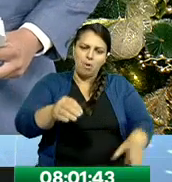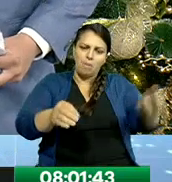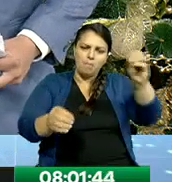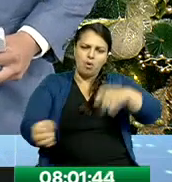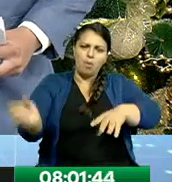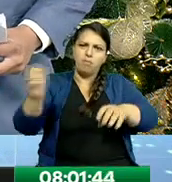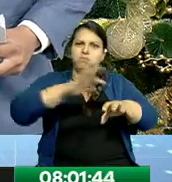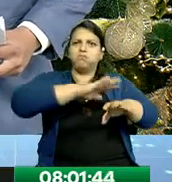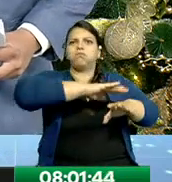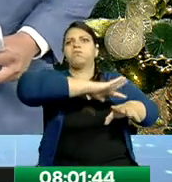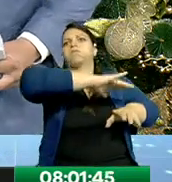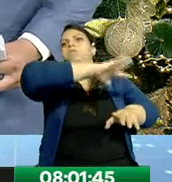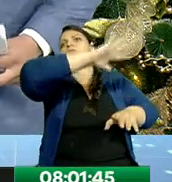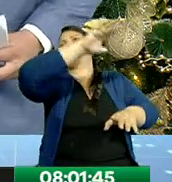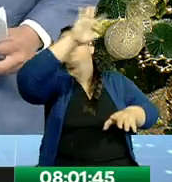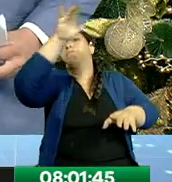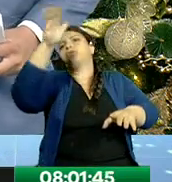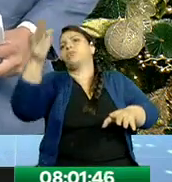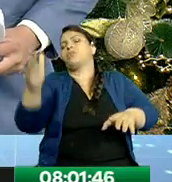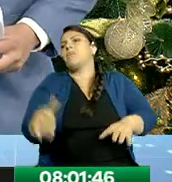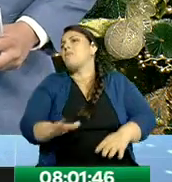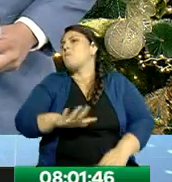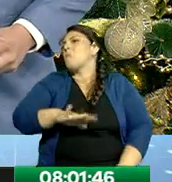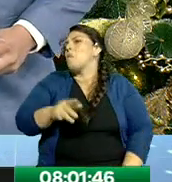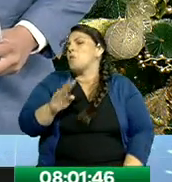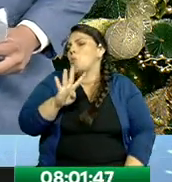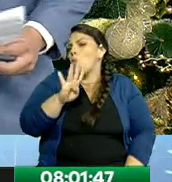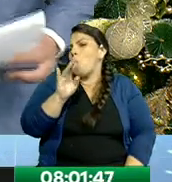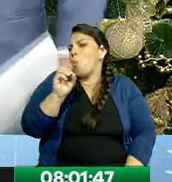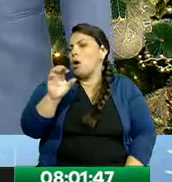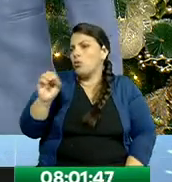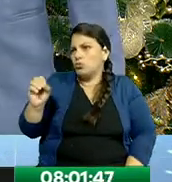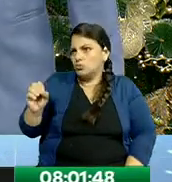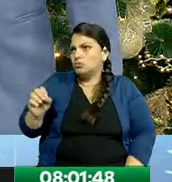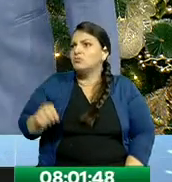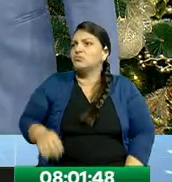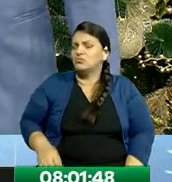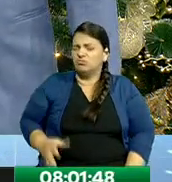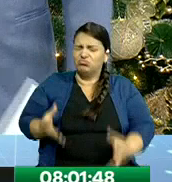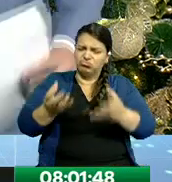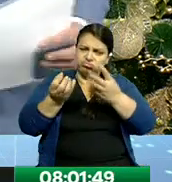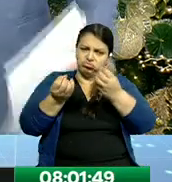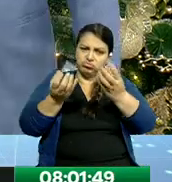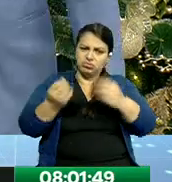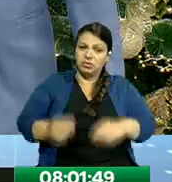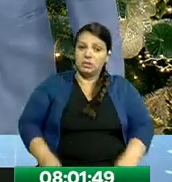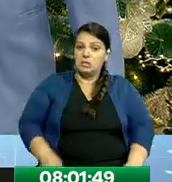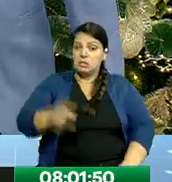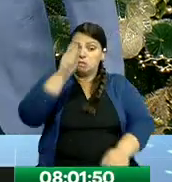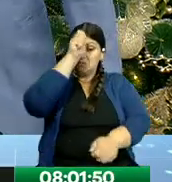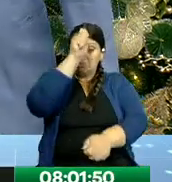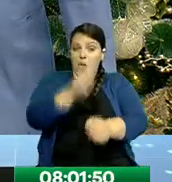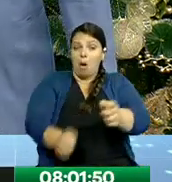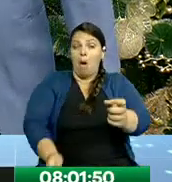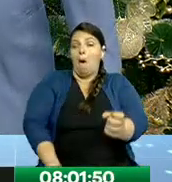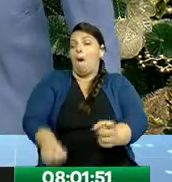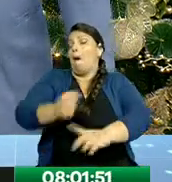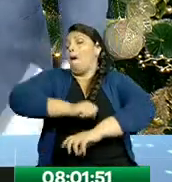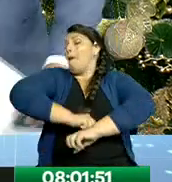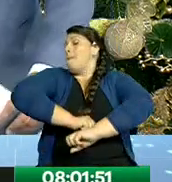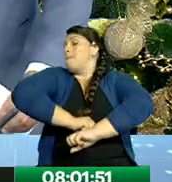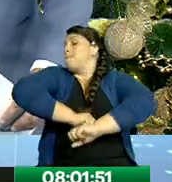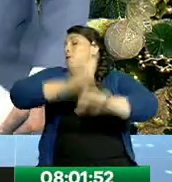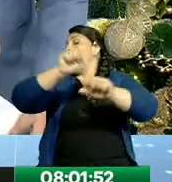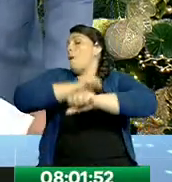guerra, mire, es feísimo. Fuerte. Muy, muy fuerte, hacía no explosión, sino implosión, porque parece